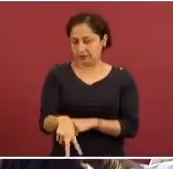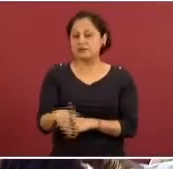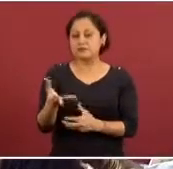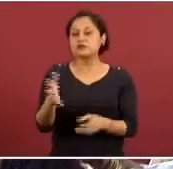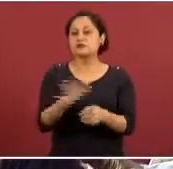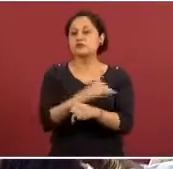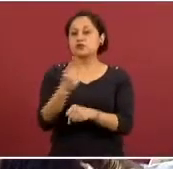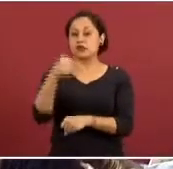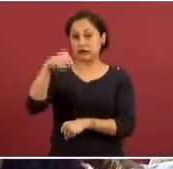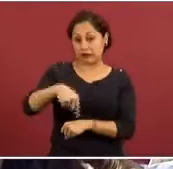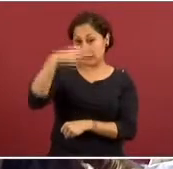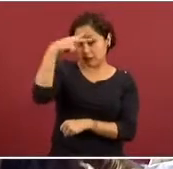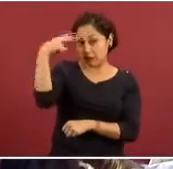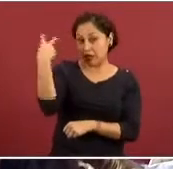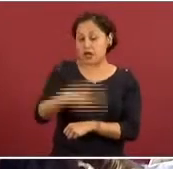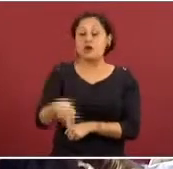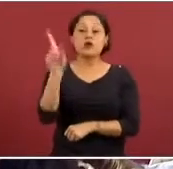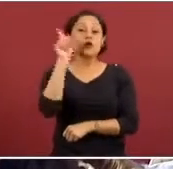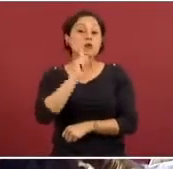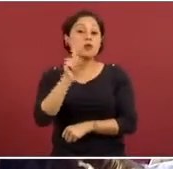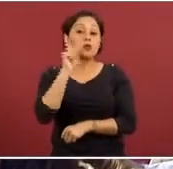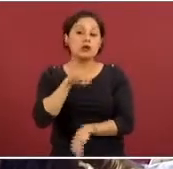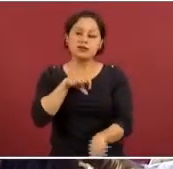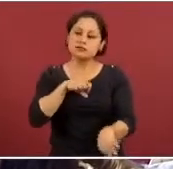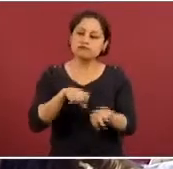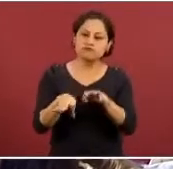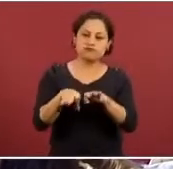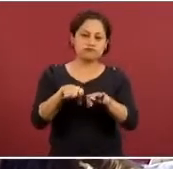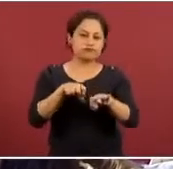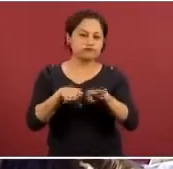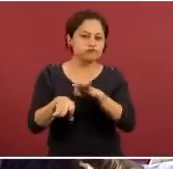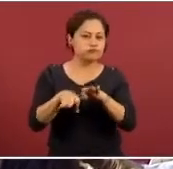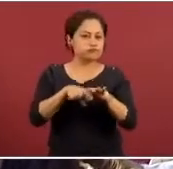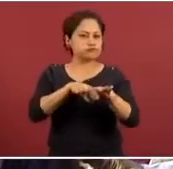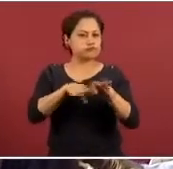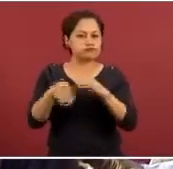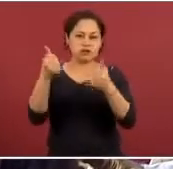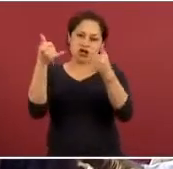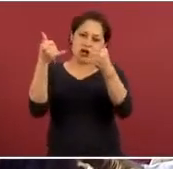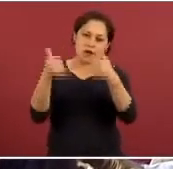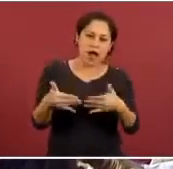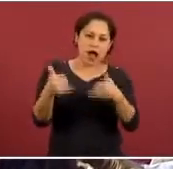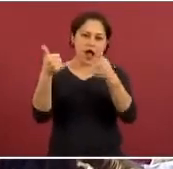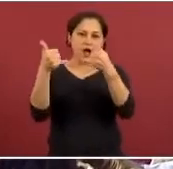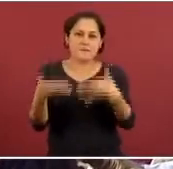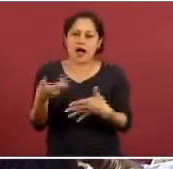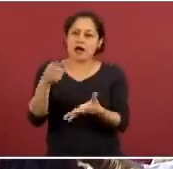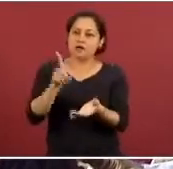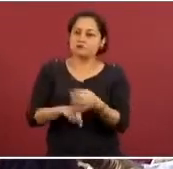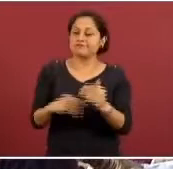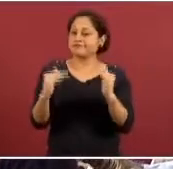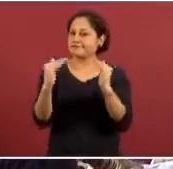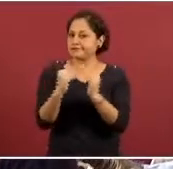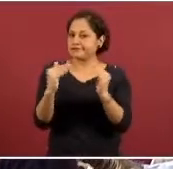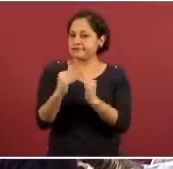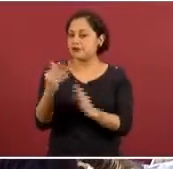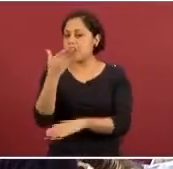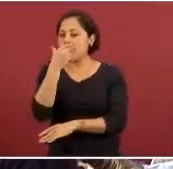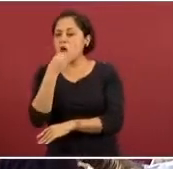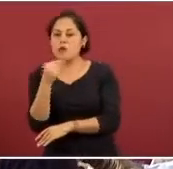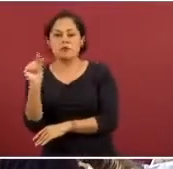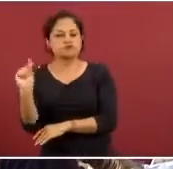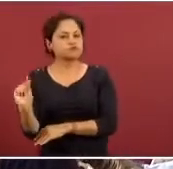país trabajan 3 veces más en cuidados domésticos y cuidado de personas que los hombres,